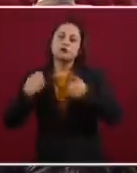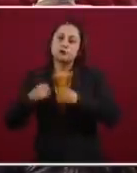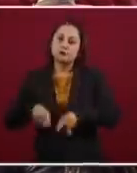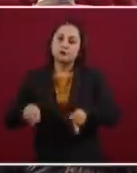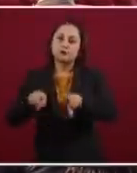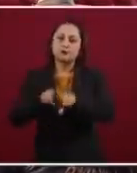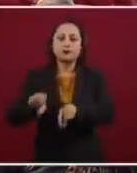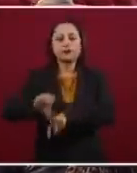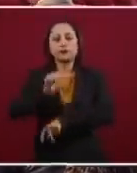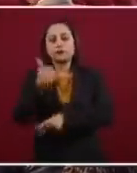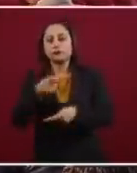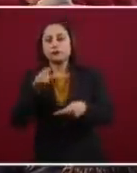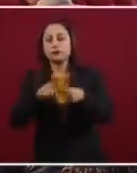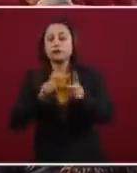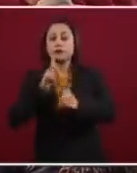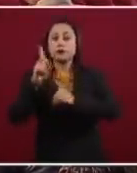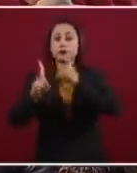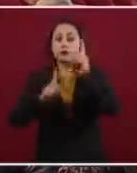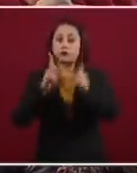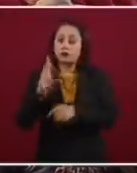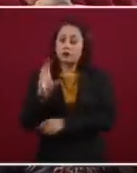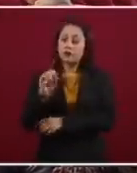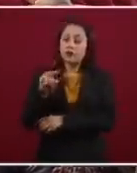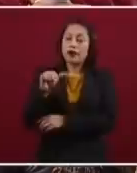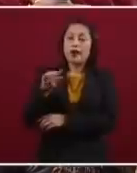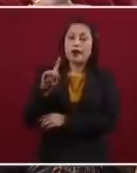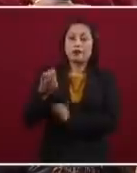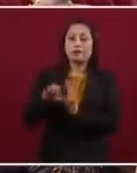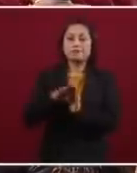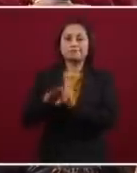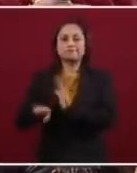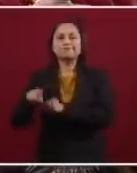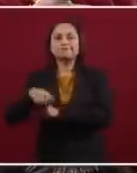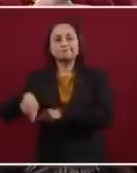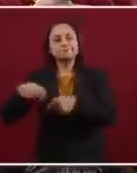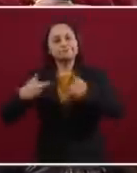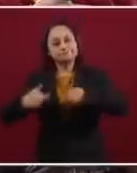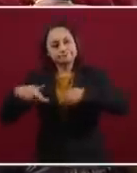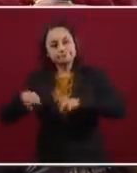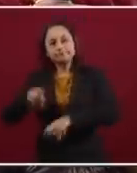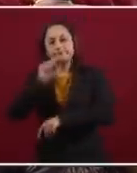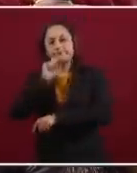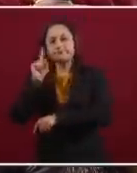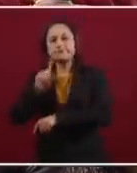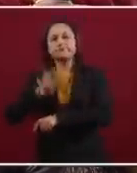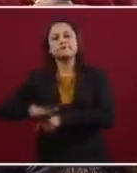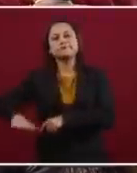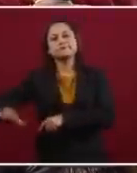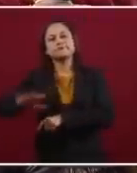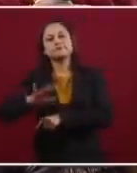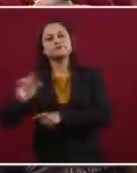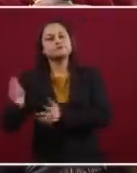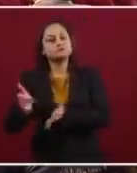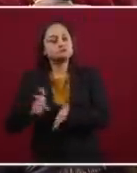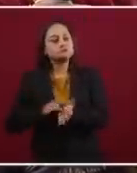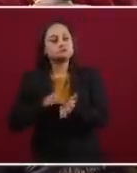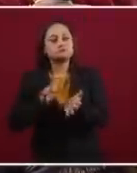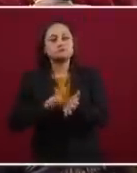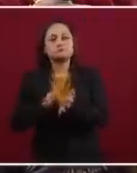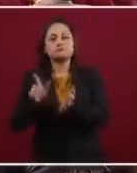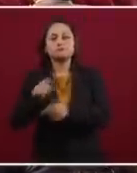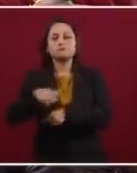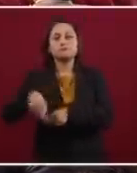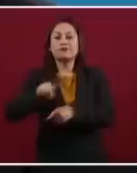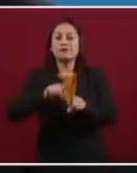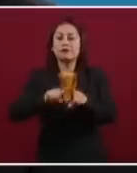de conade ya lo incorporamos también y ahora juega un papel también de disuasor de los elementos de violencia